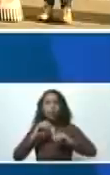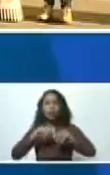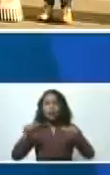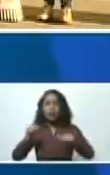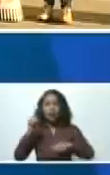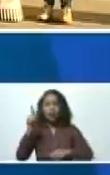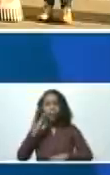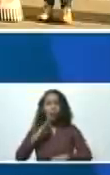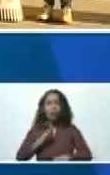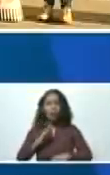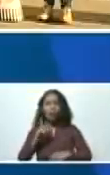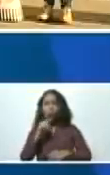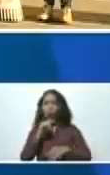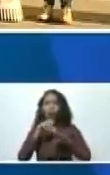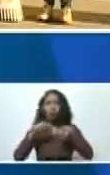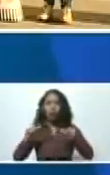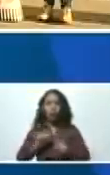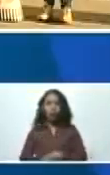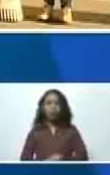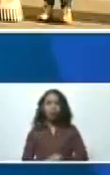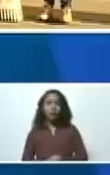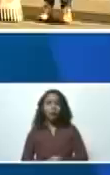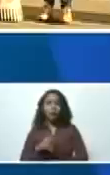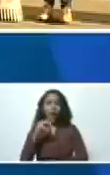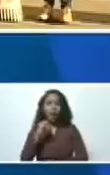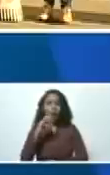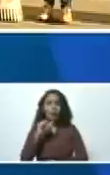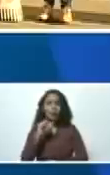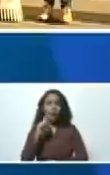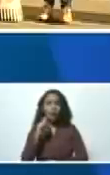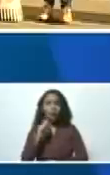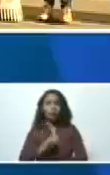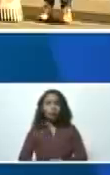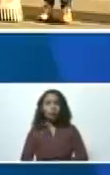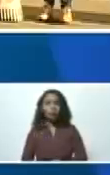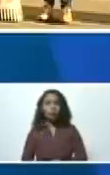Brasil, el MST,